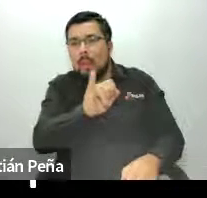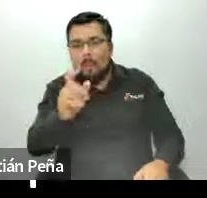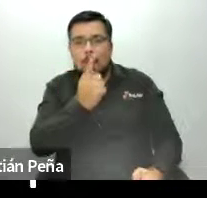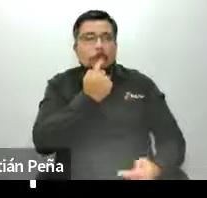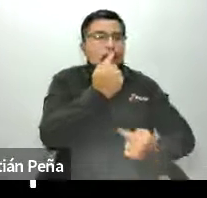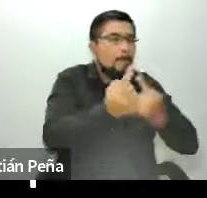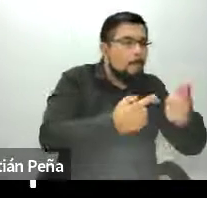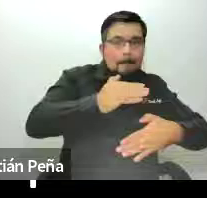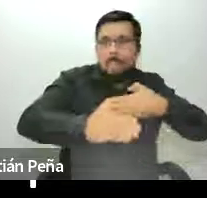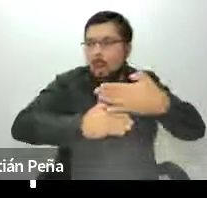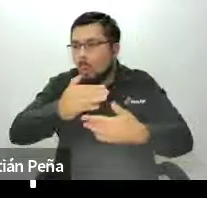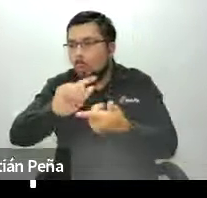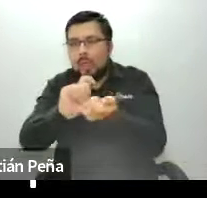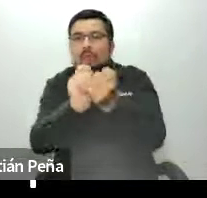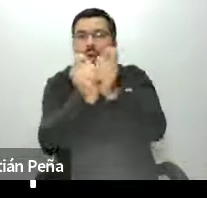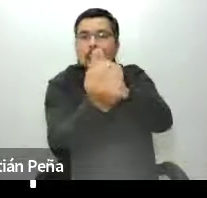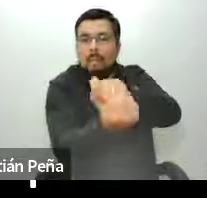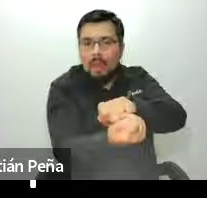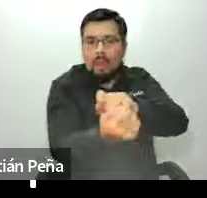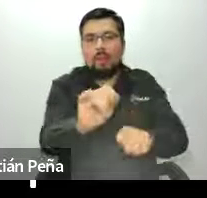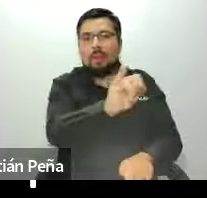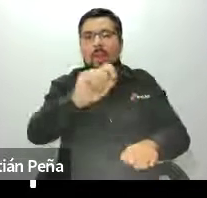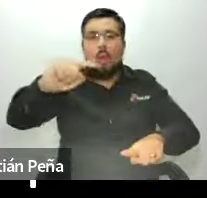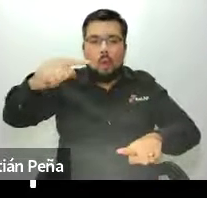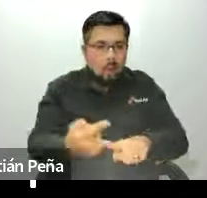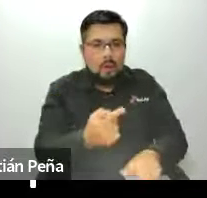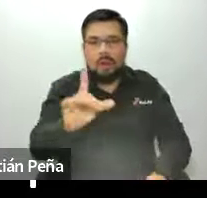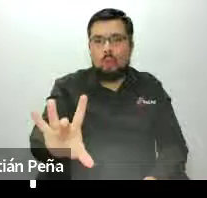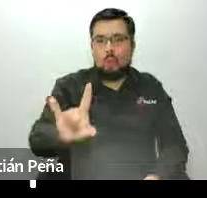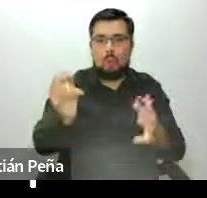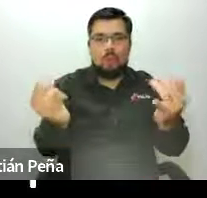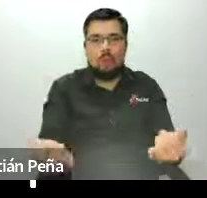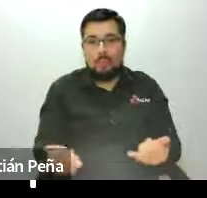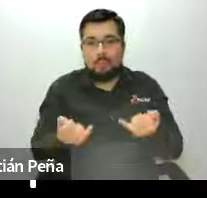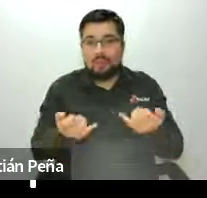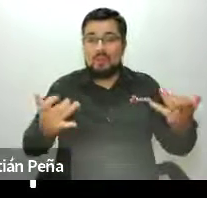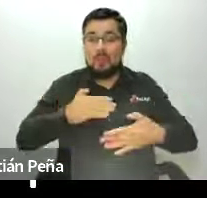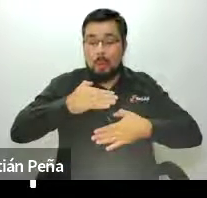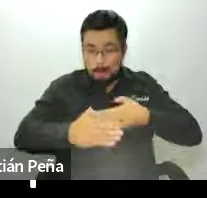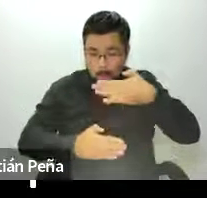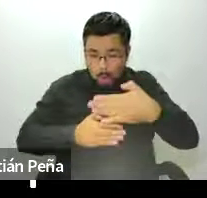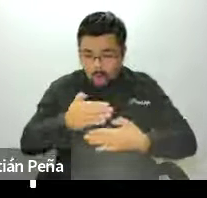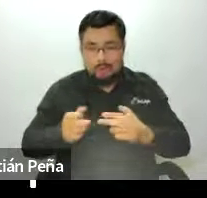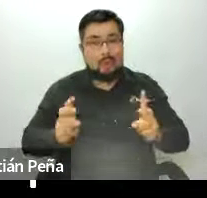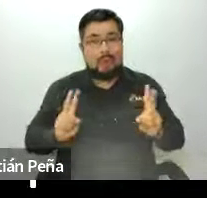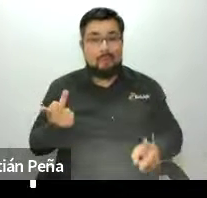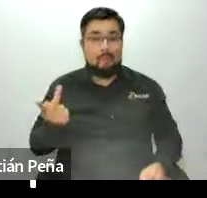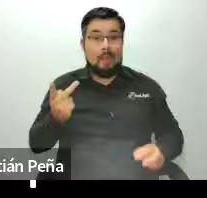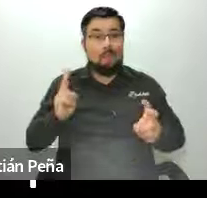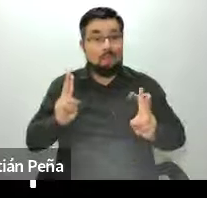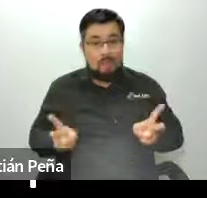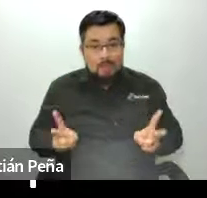volvíamos a levantar nueva información. Entonces son procesos que vivimos, ¿no?, de manera